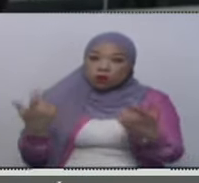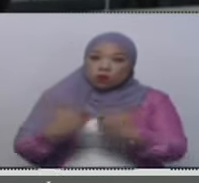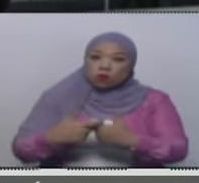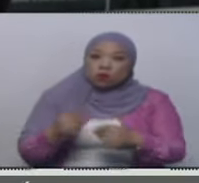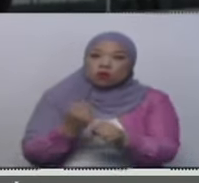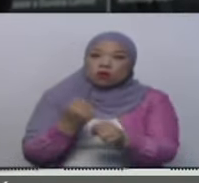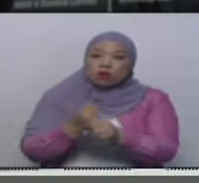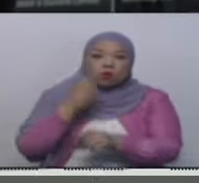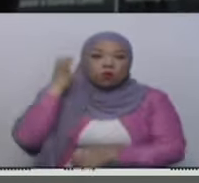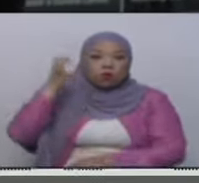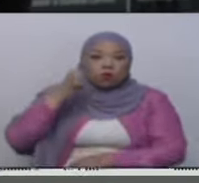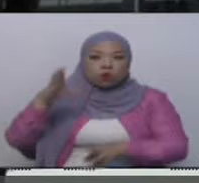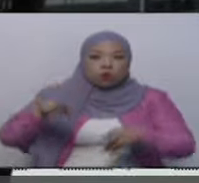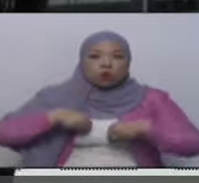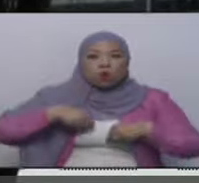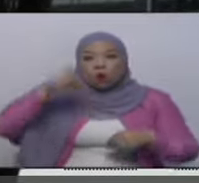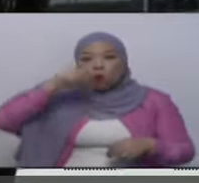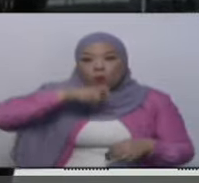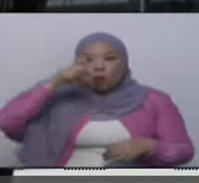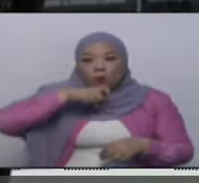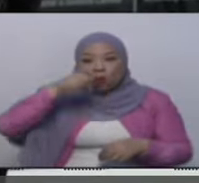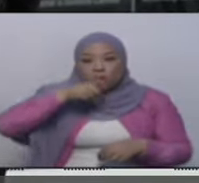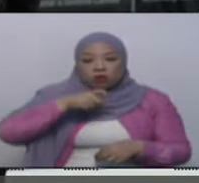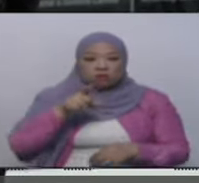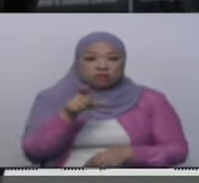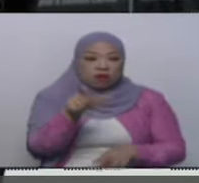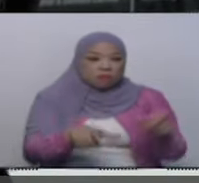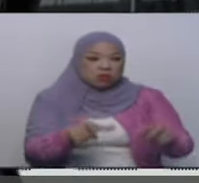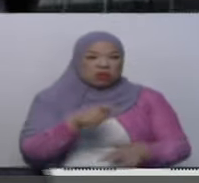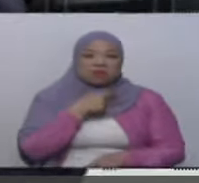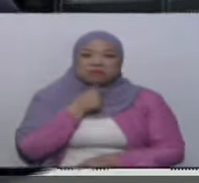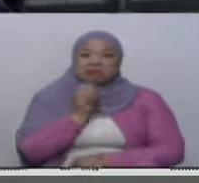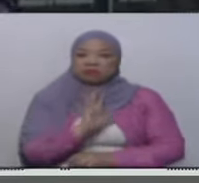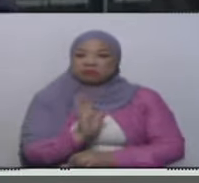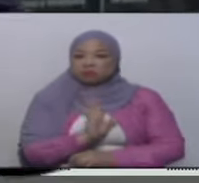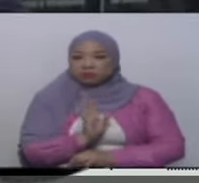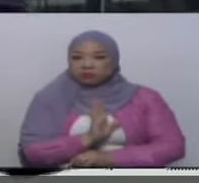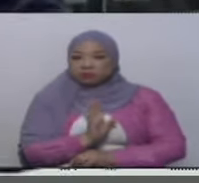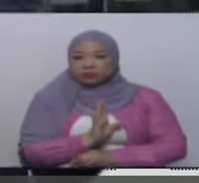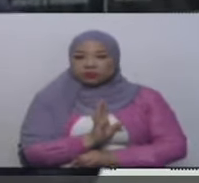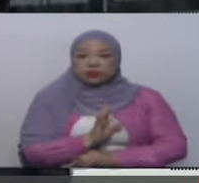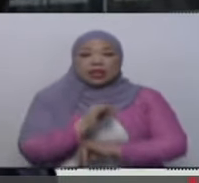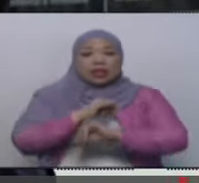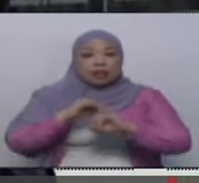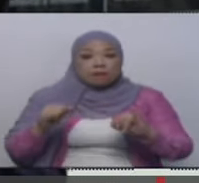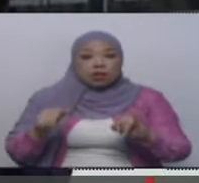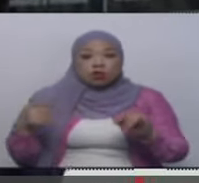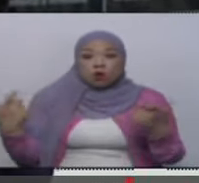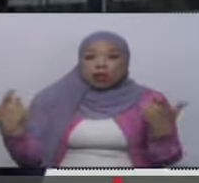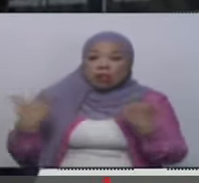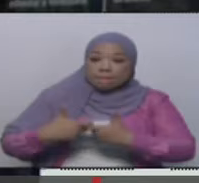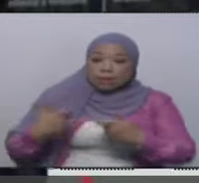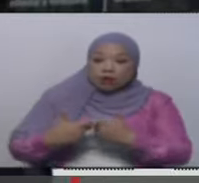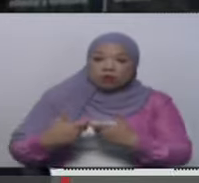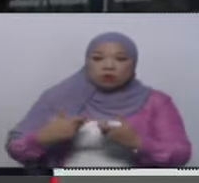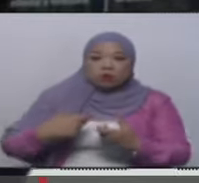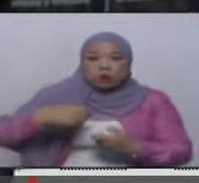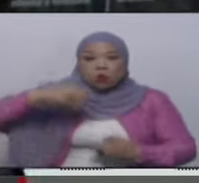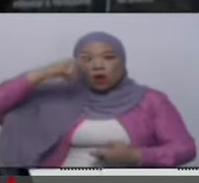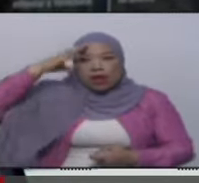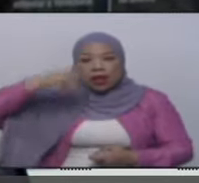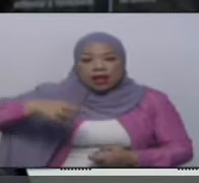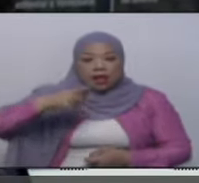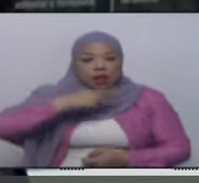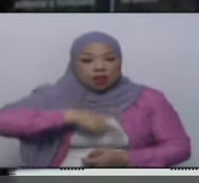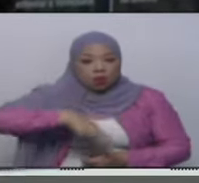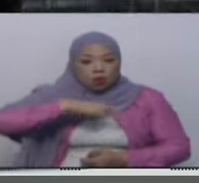país de Europa quería tener a los judíos en su territorio. Había culminado la guerra. El ejército rojo de la